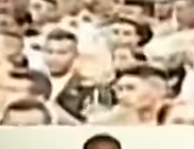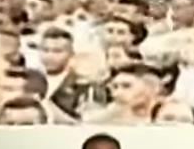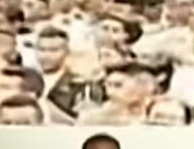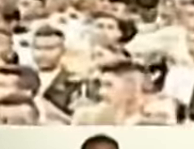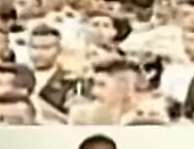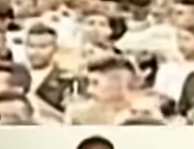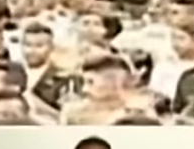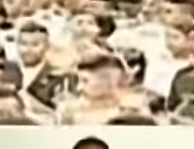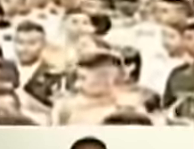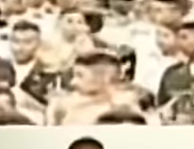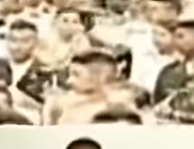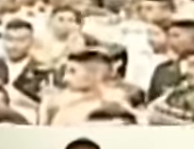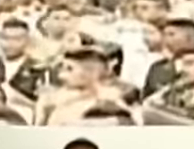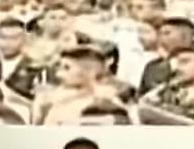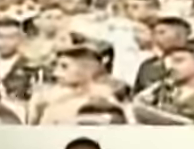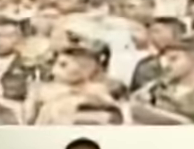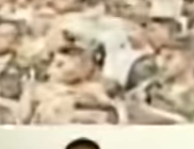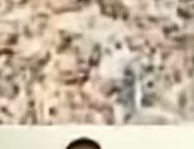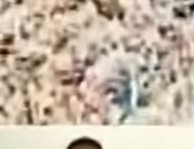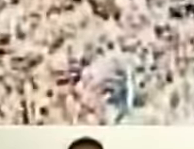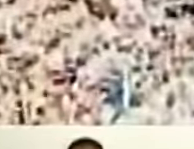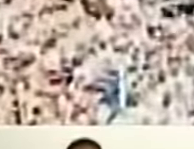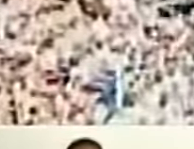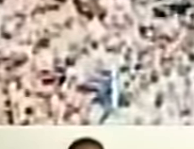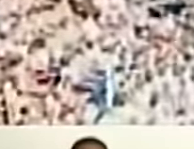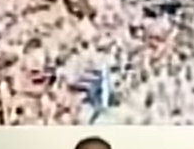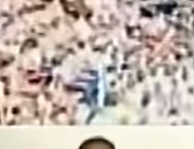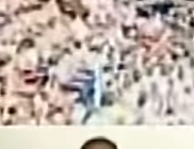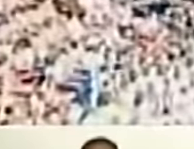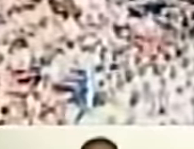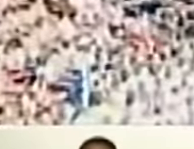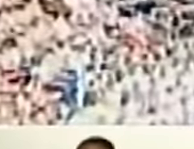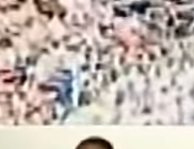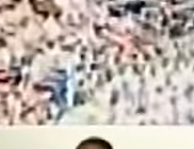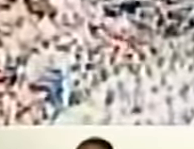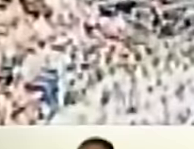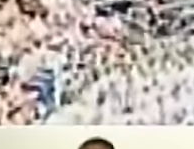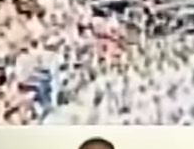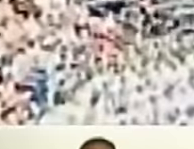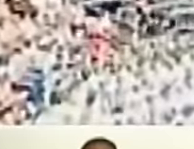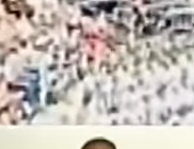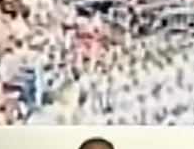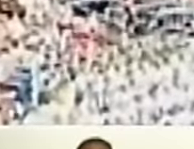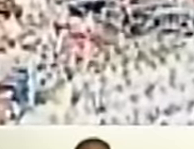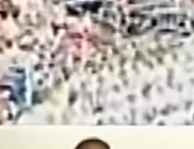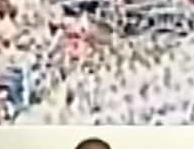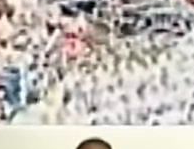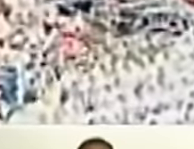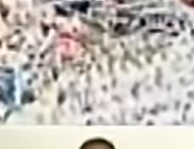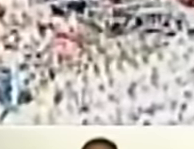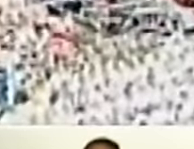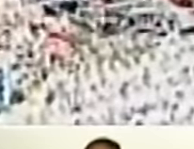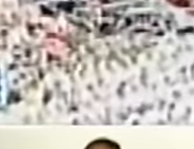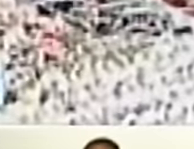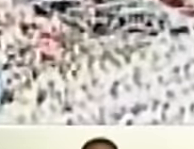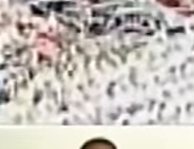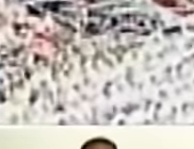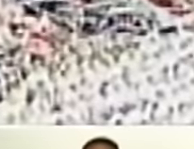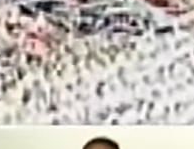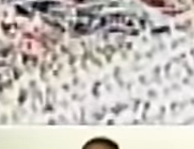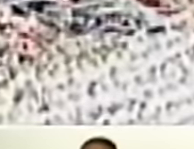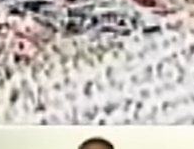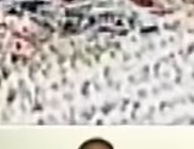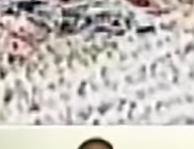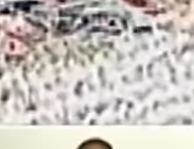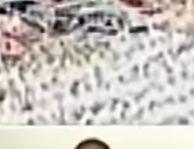Ellos se fueron de manera unilateral, sin el visto bueno y la firma nuestra, violando el Acuerdo de Ginebra